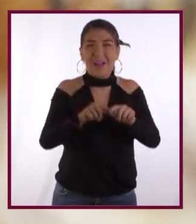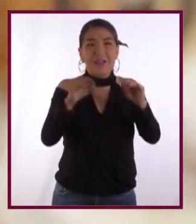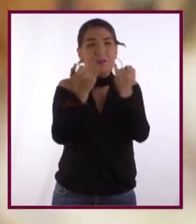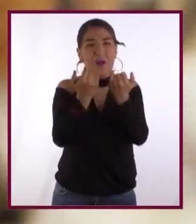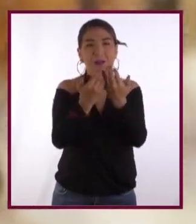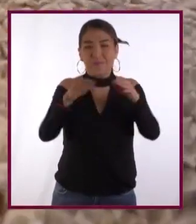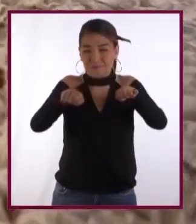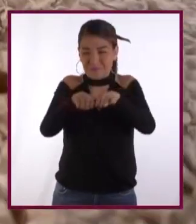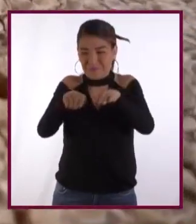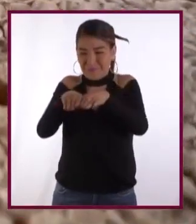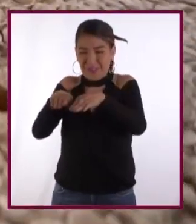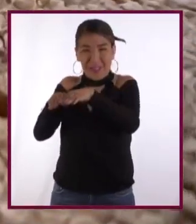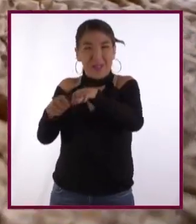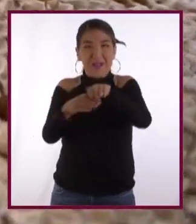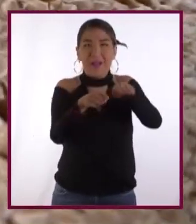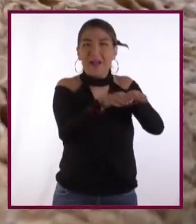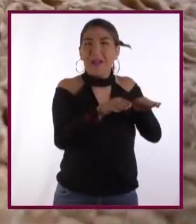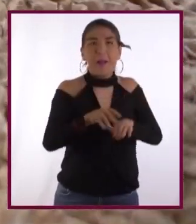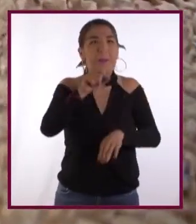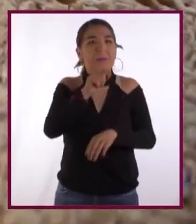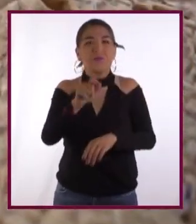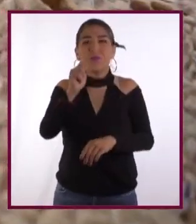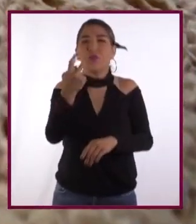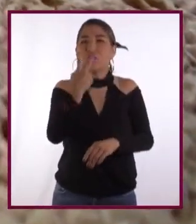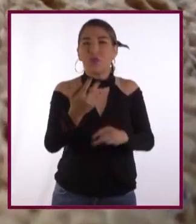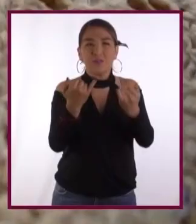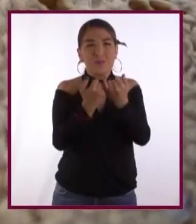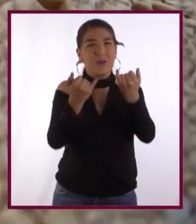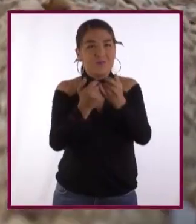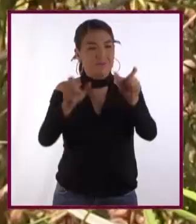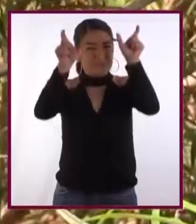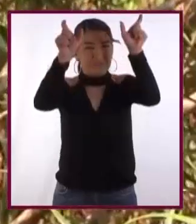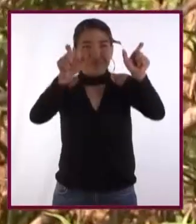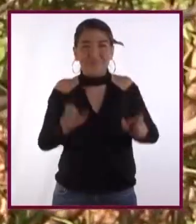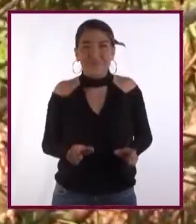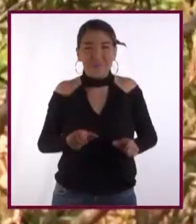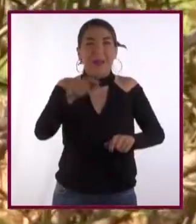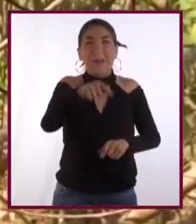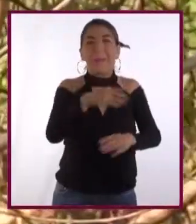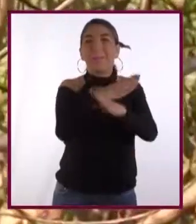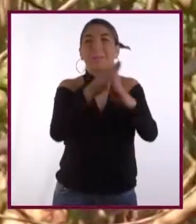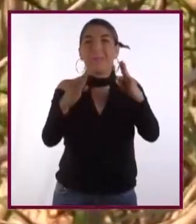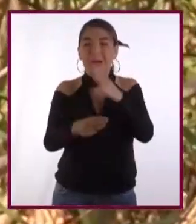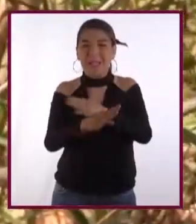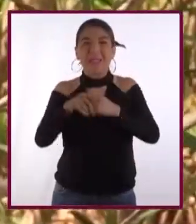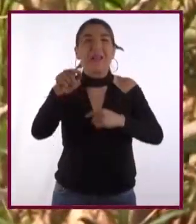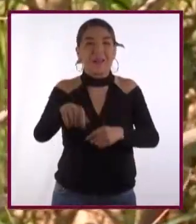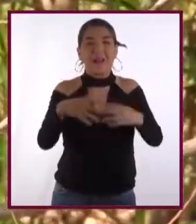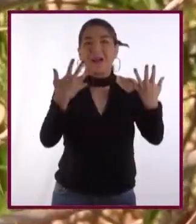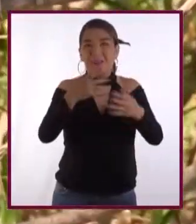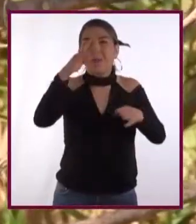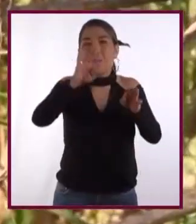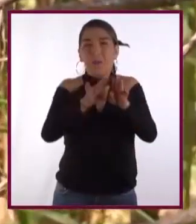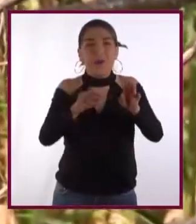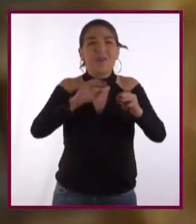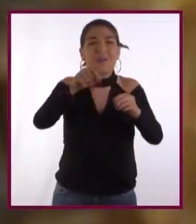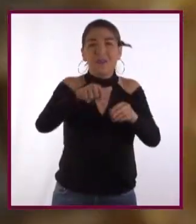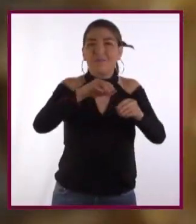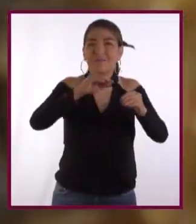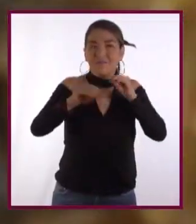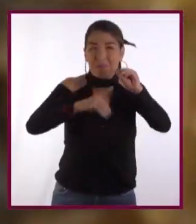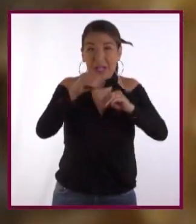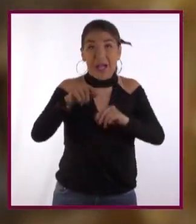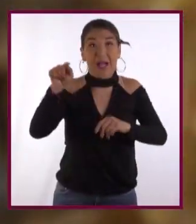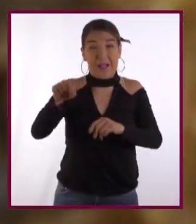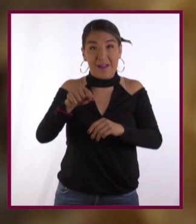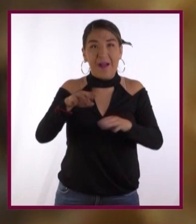entre hexágonos, un mismo lado es compartido por dos celdas, lo que reduce la cantidad de material de construcción. Es